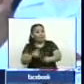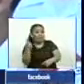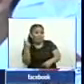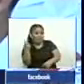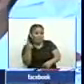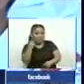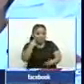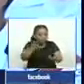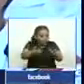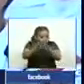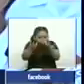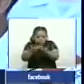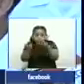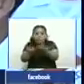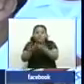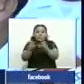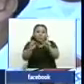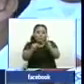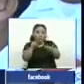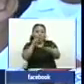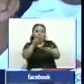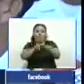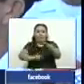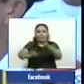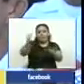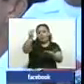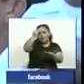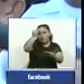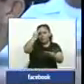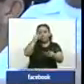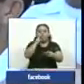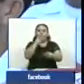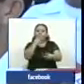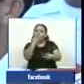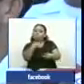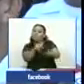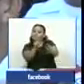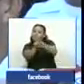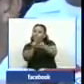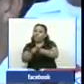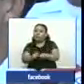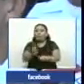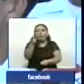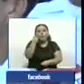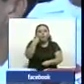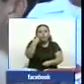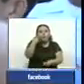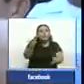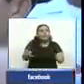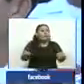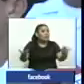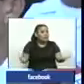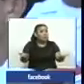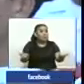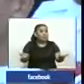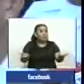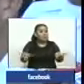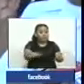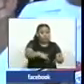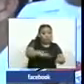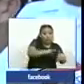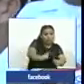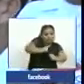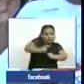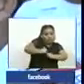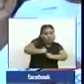información que nos pueda llevar a verificar dónde fue, si es que sucedió en un cuartel